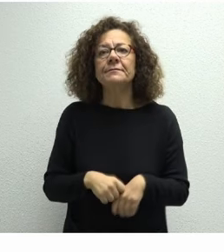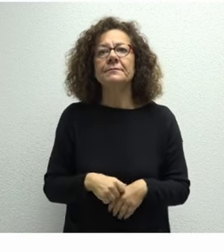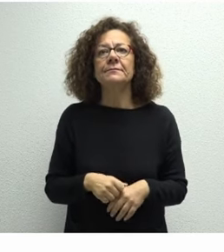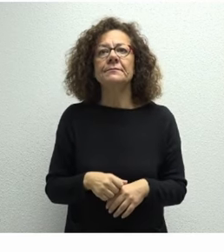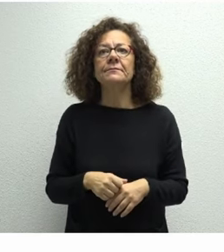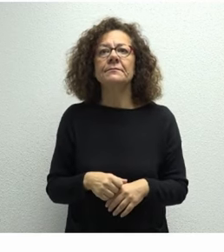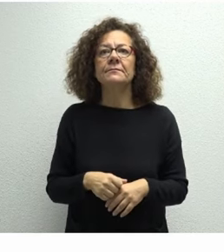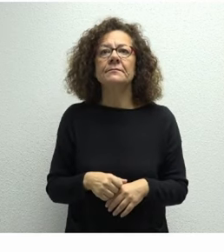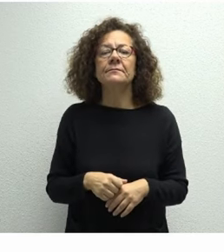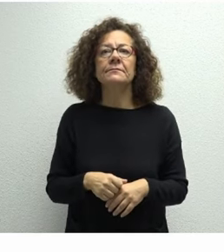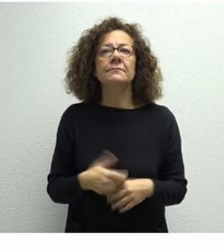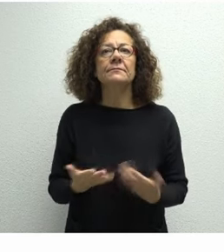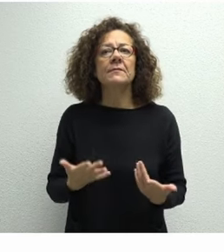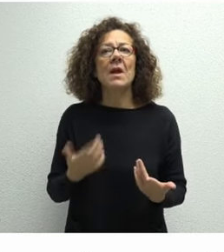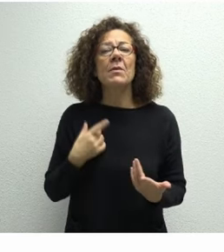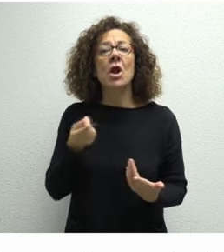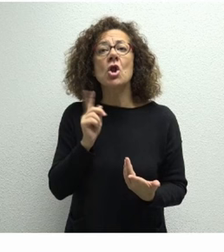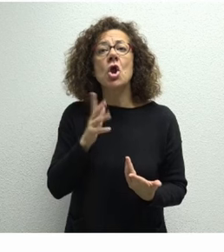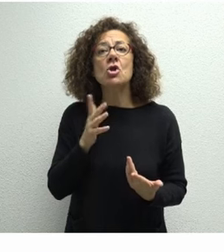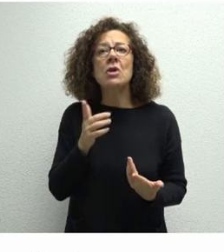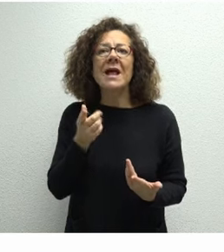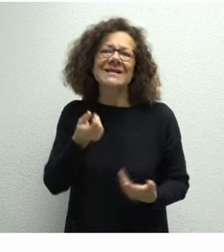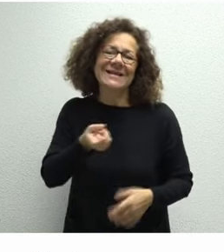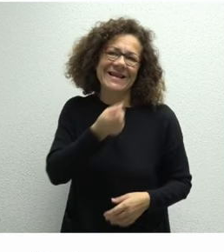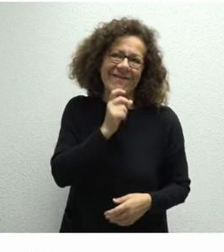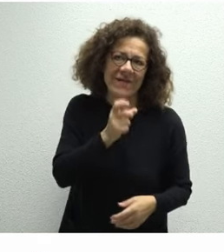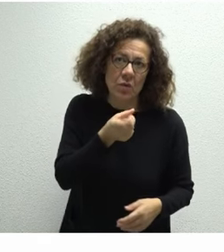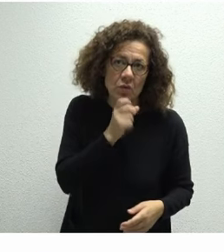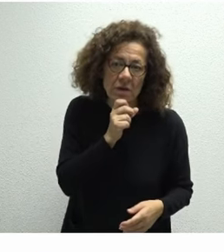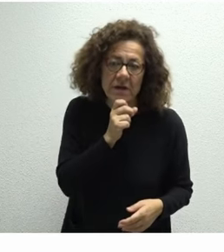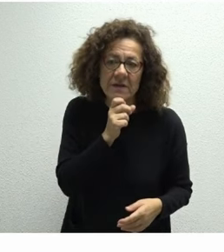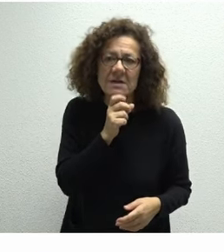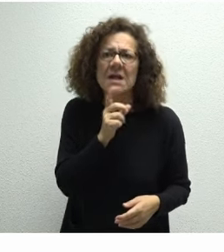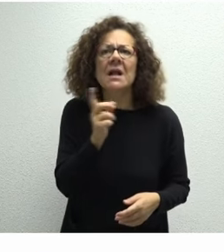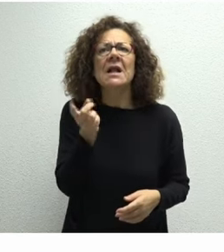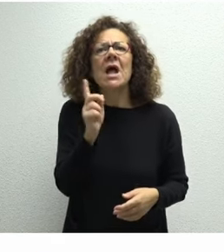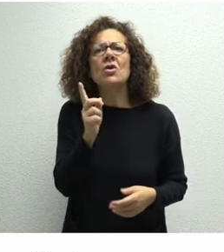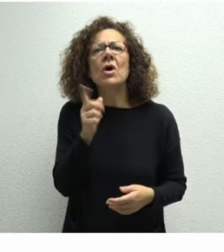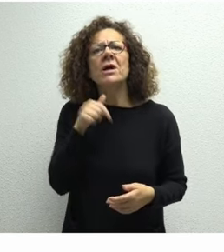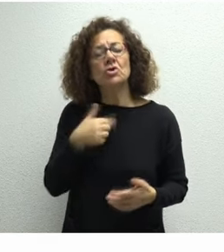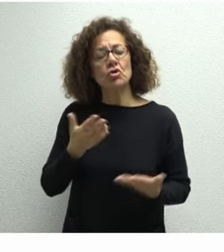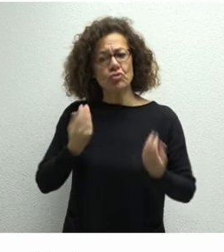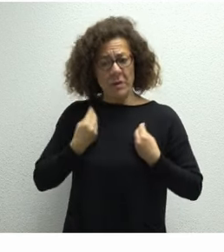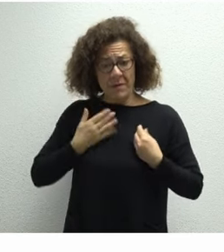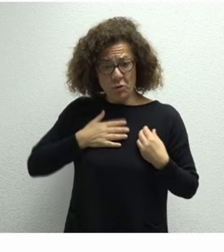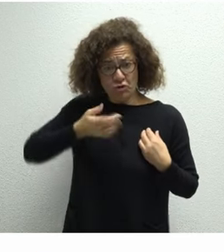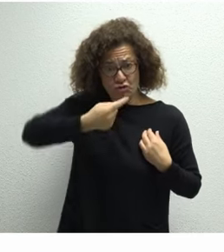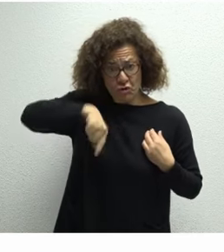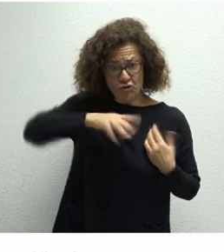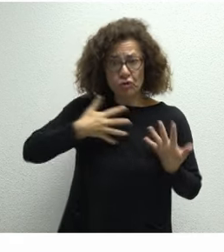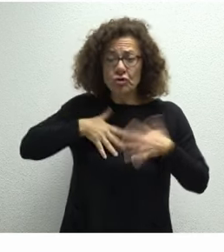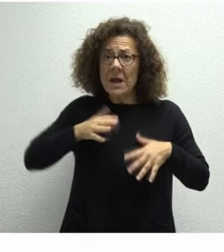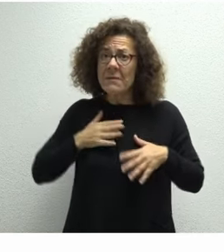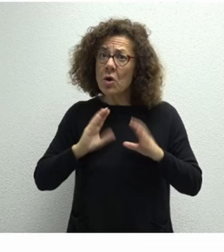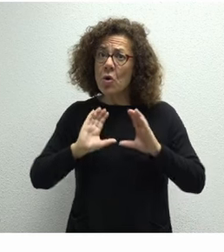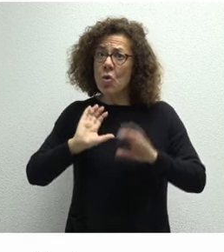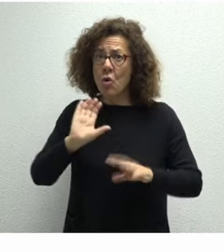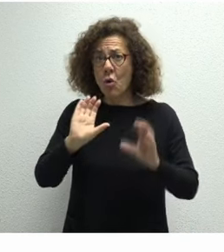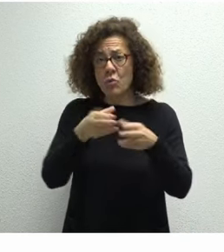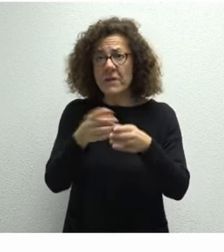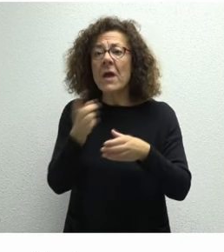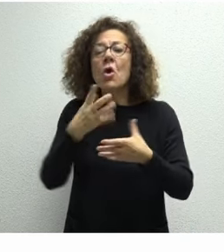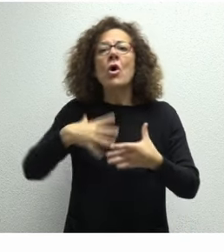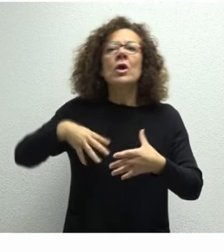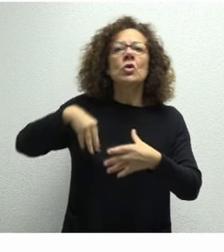e la no inclusión de las dificultades no la No inclus eso lo vivo lo vivimos nosotros Incluso en mi comunidad no la no